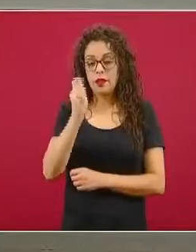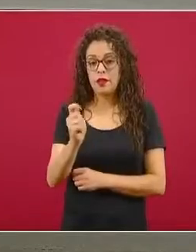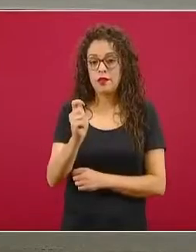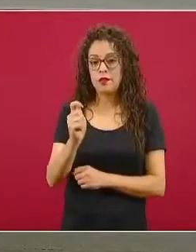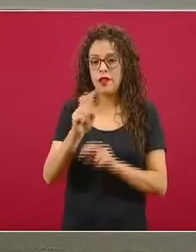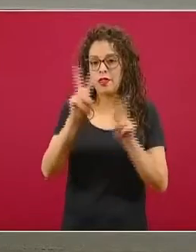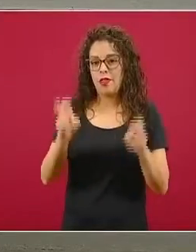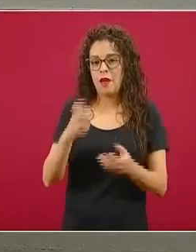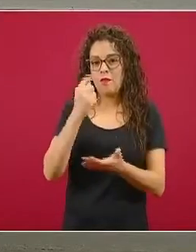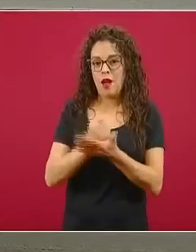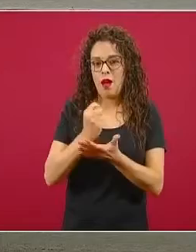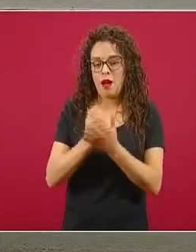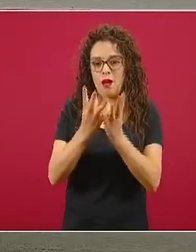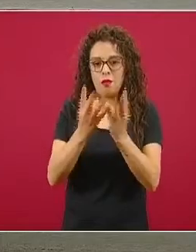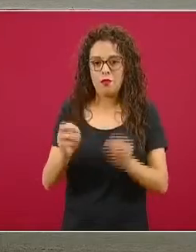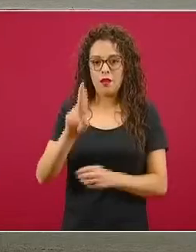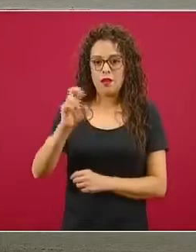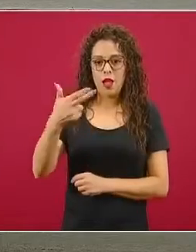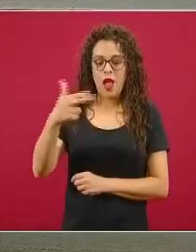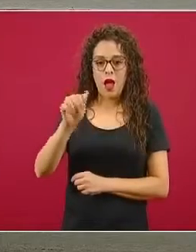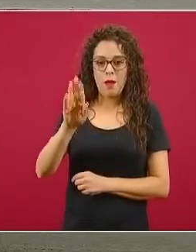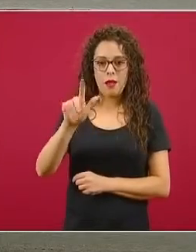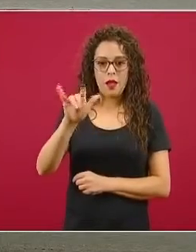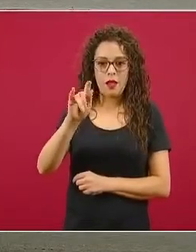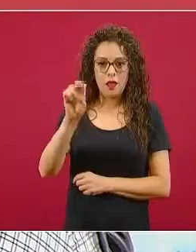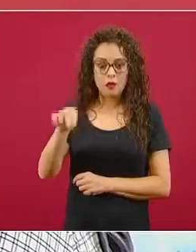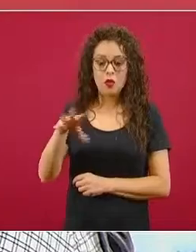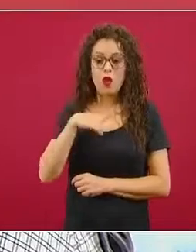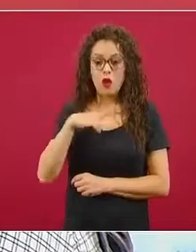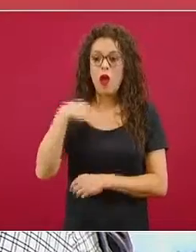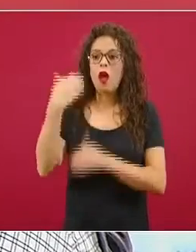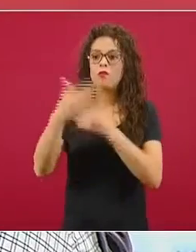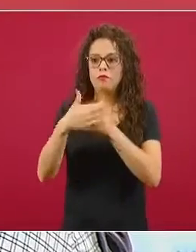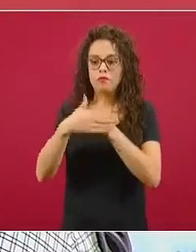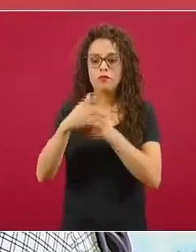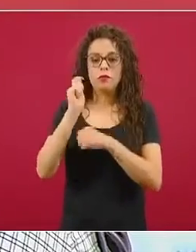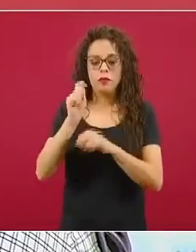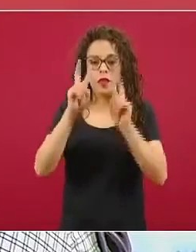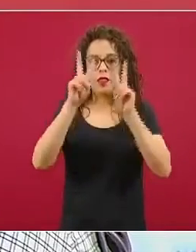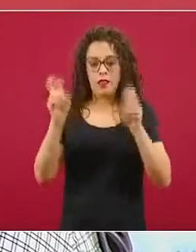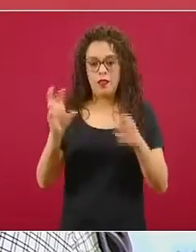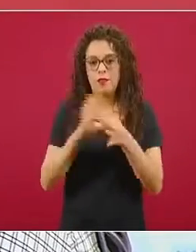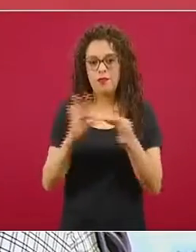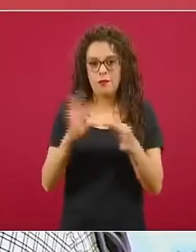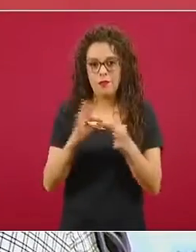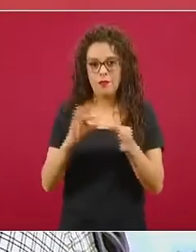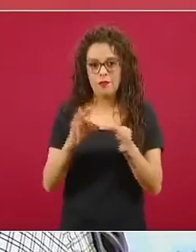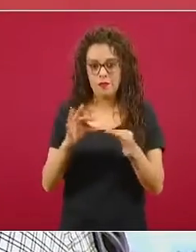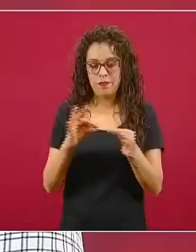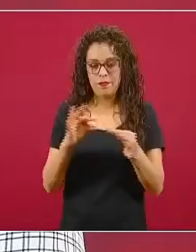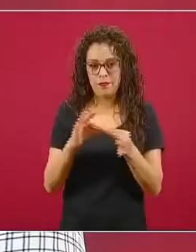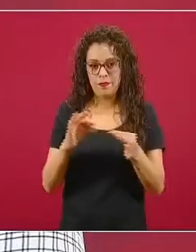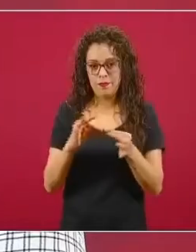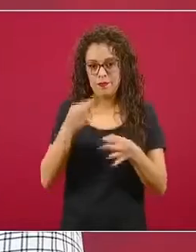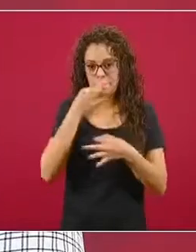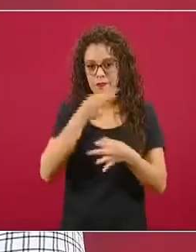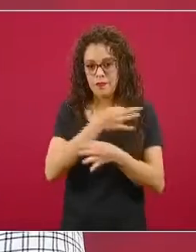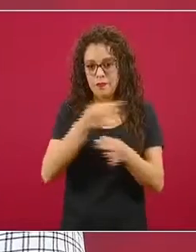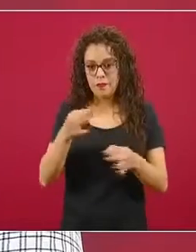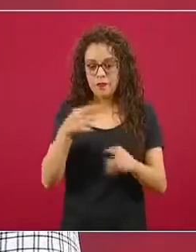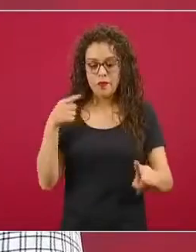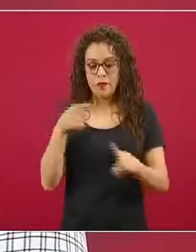Vamos a tener un componente temático muy pronto, donde los principales actores de